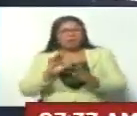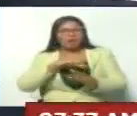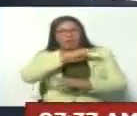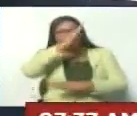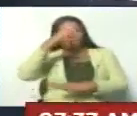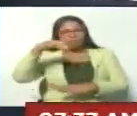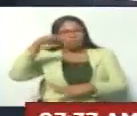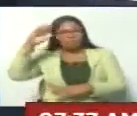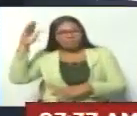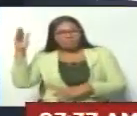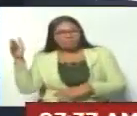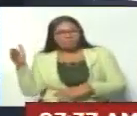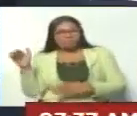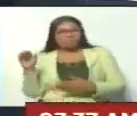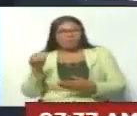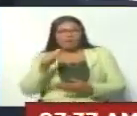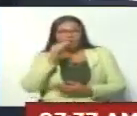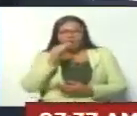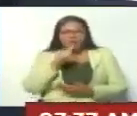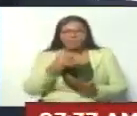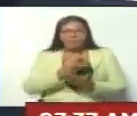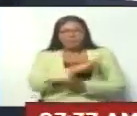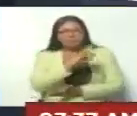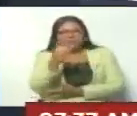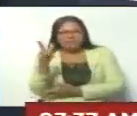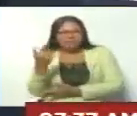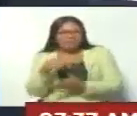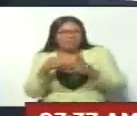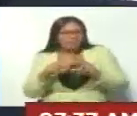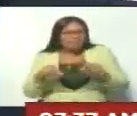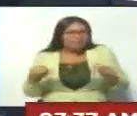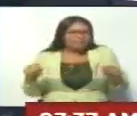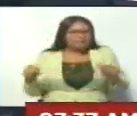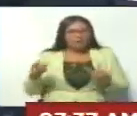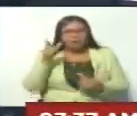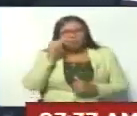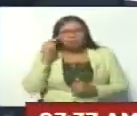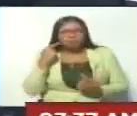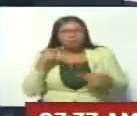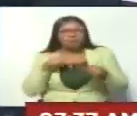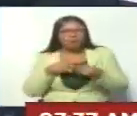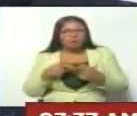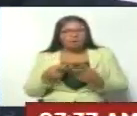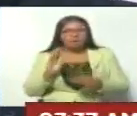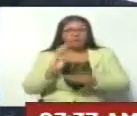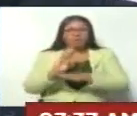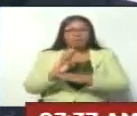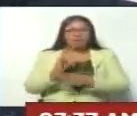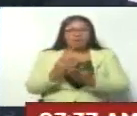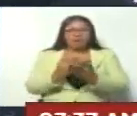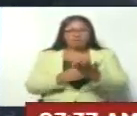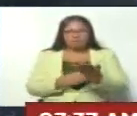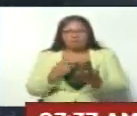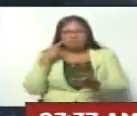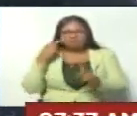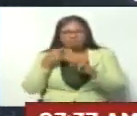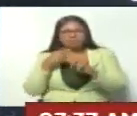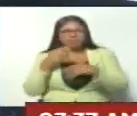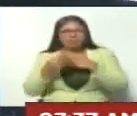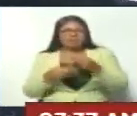que protege el agua, protege la tierra, significa que hubo ahí una protección como para cubrirse,